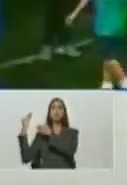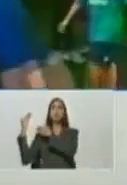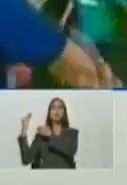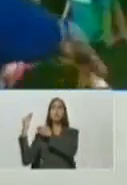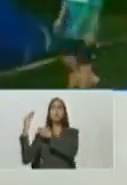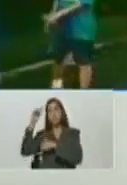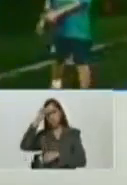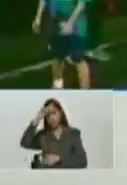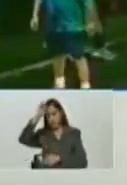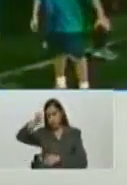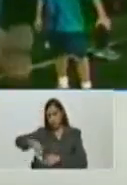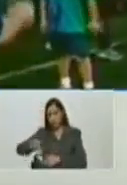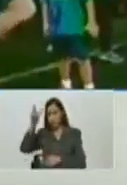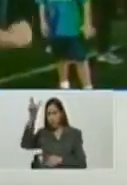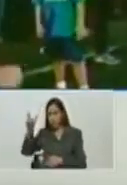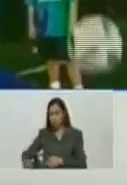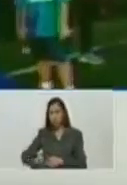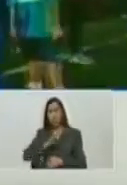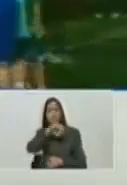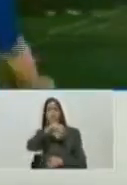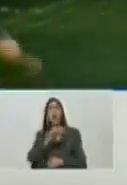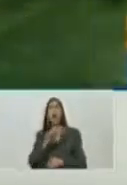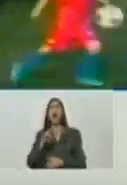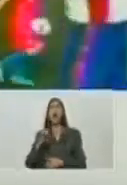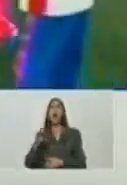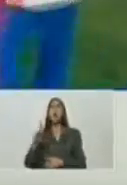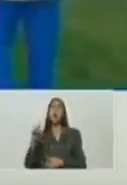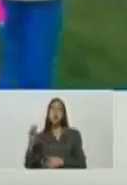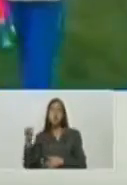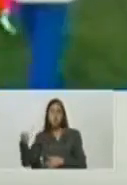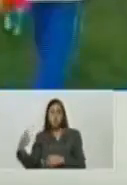homenaje a nuestro querido hermano,